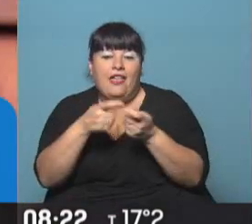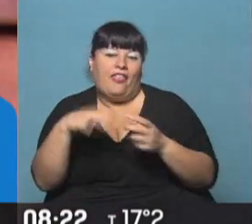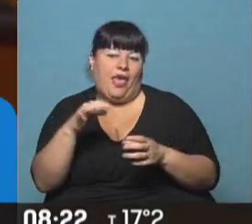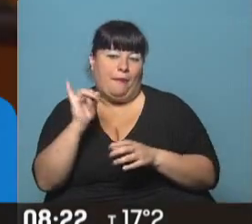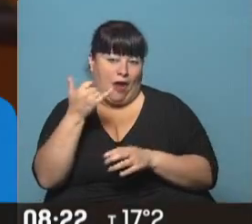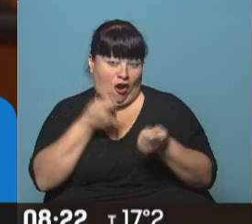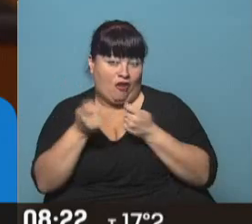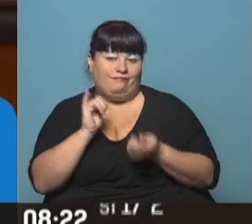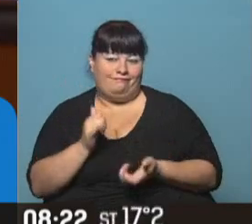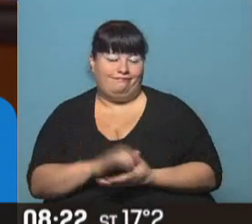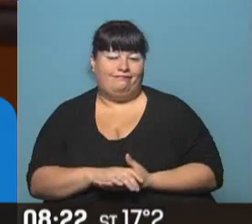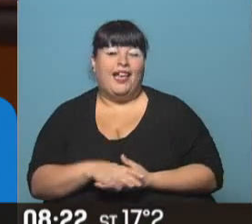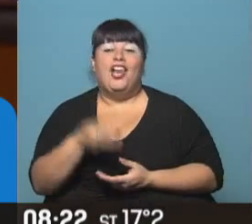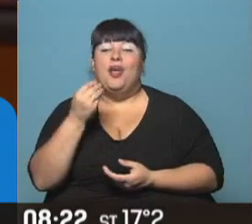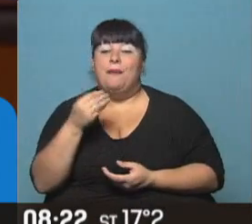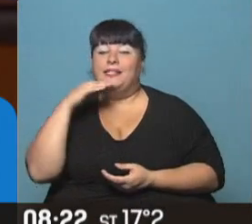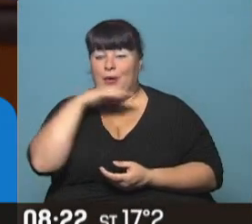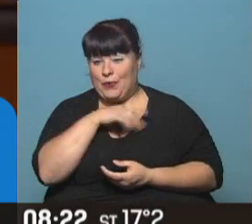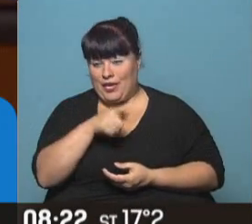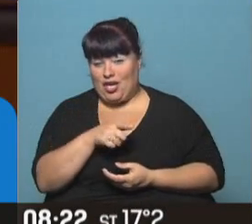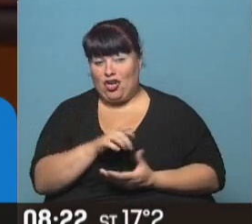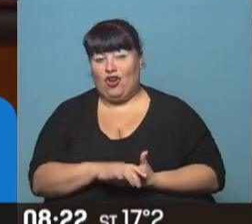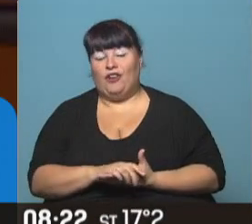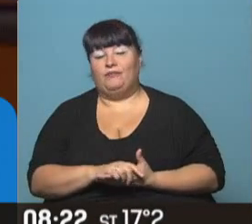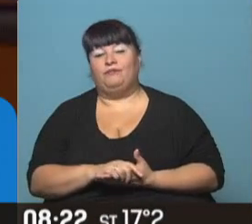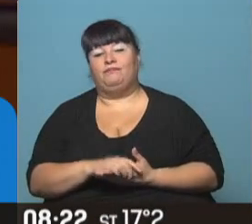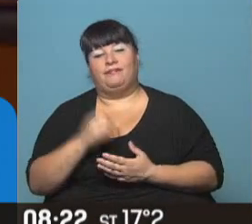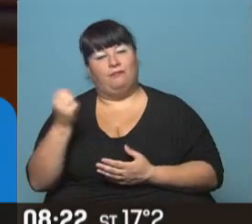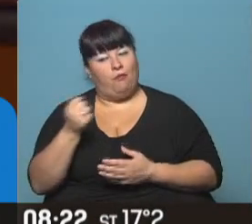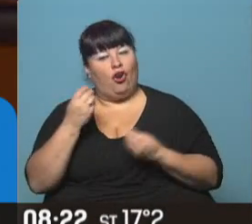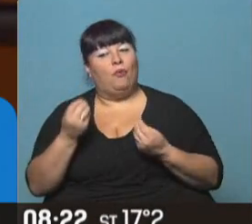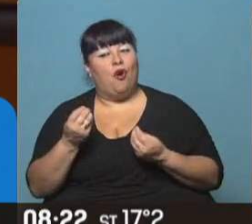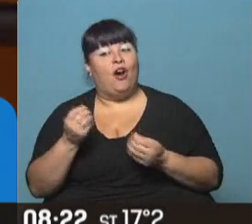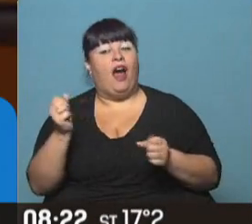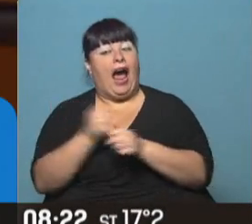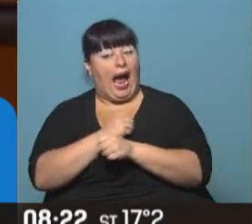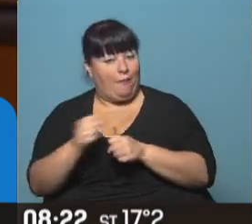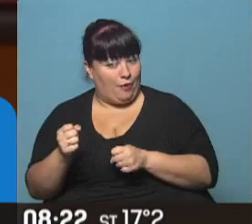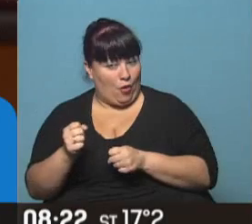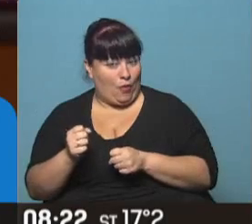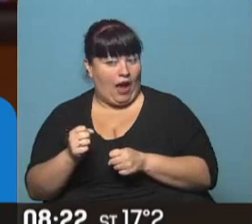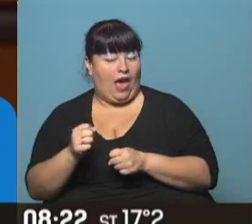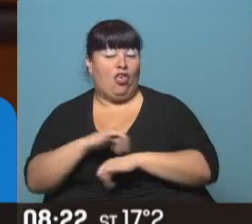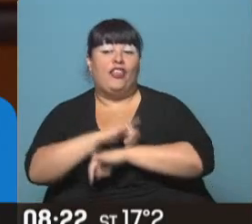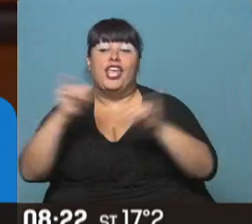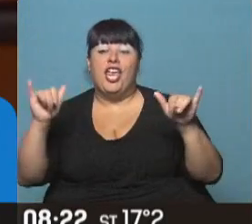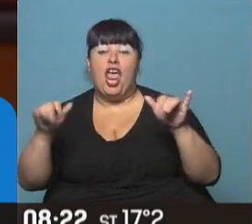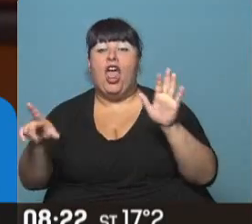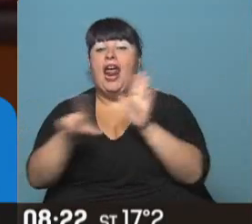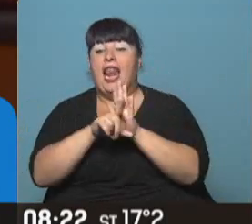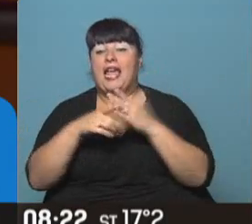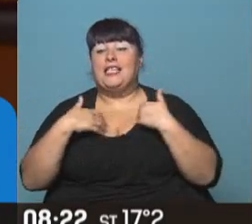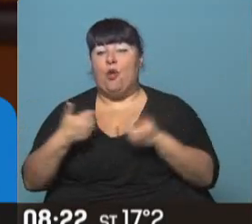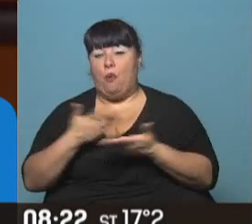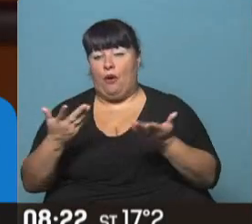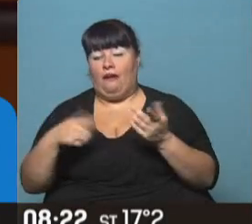mejor lobby? Sí. Lo que pasó con los vinos es emblemático porque se aprobó, se anunció una medida como salud